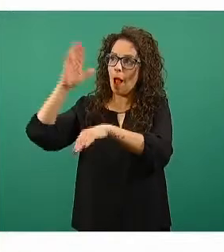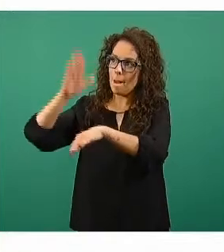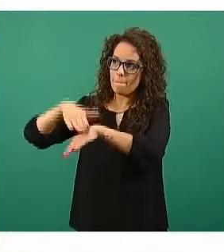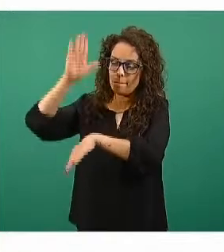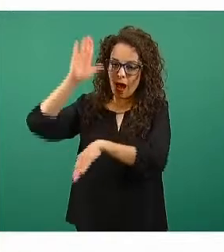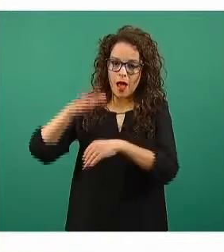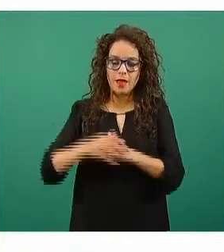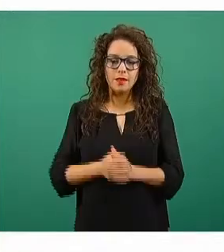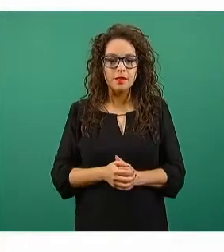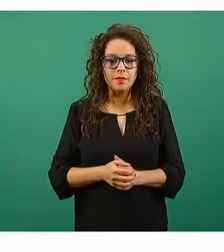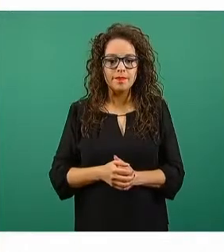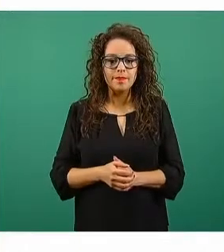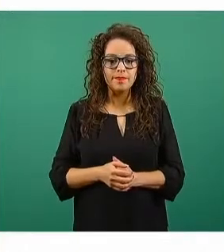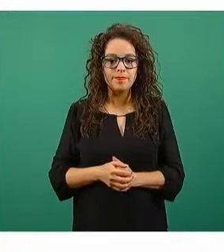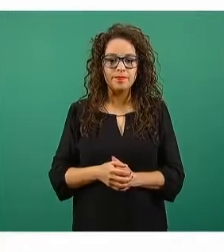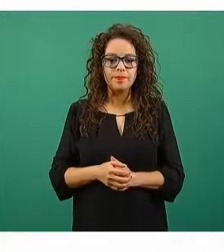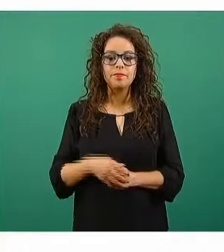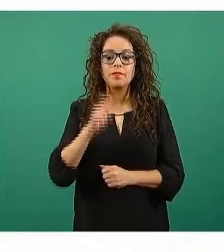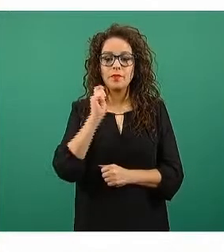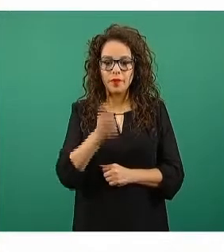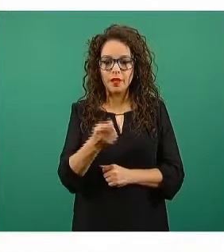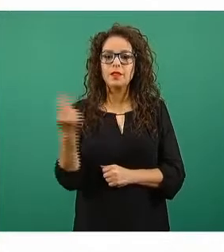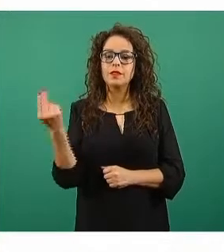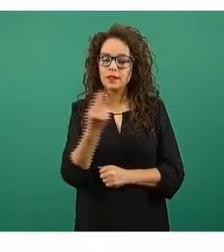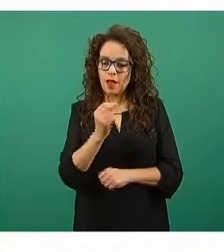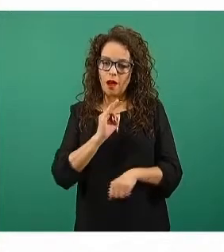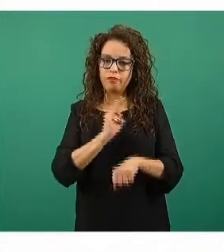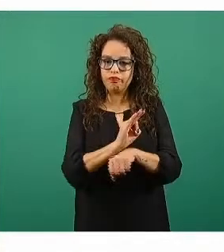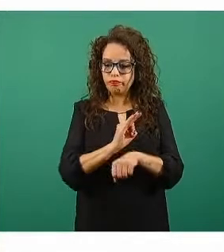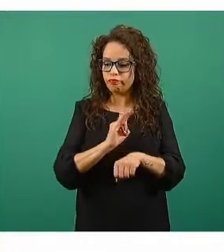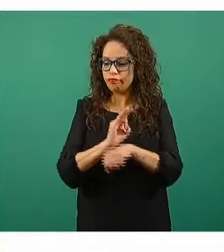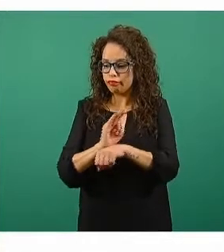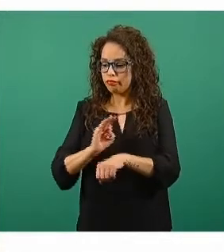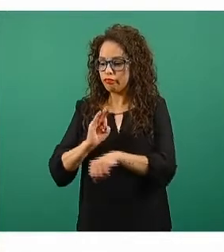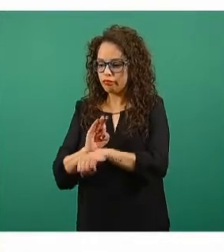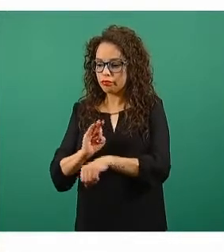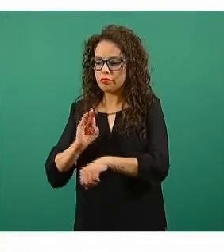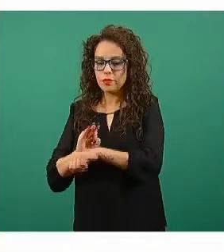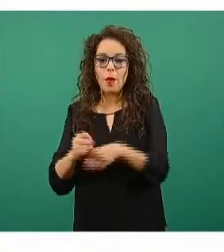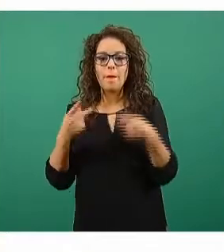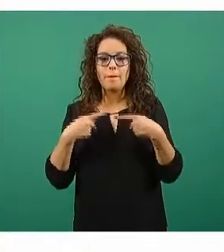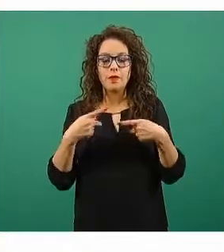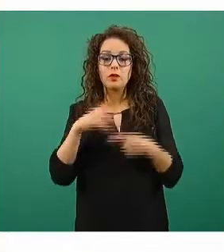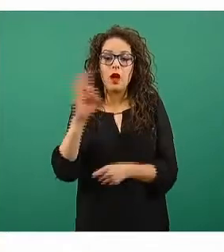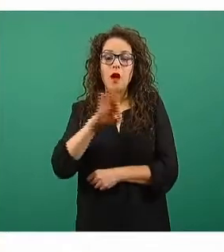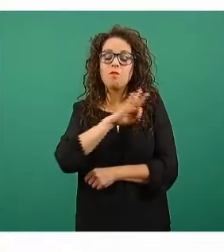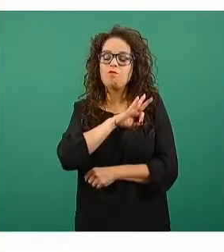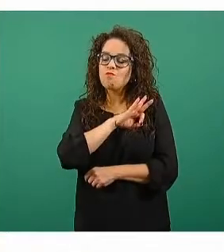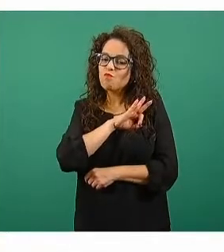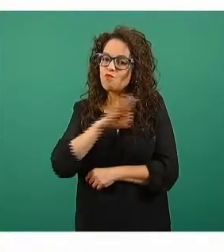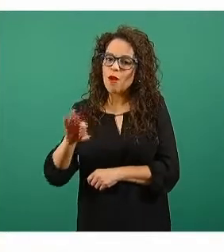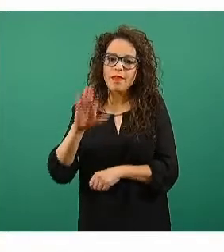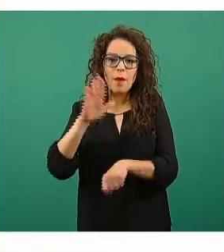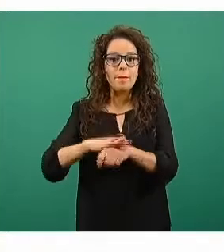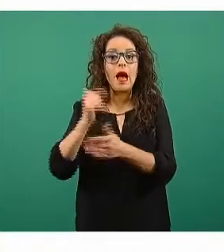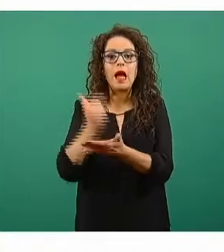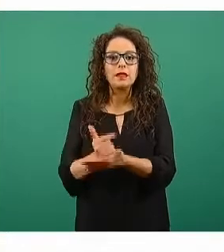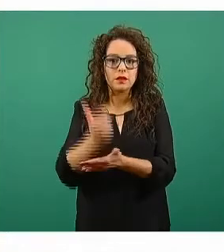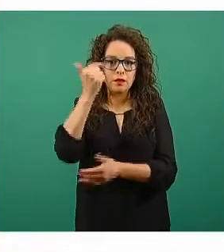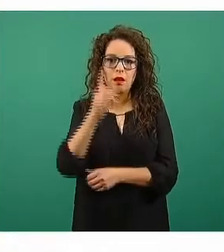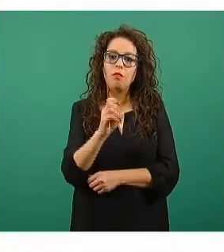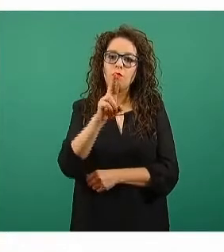objetivo evidentemente es ir protegiendo a la población con mayor probabilidad de desarrollar complicaciones graves por